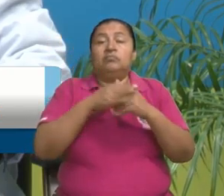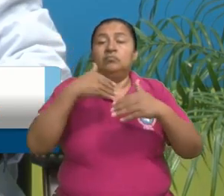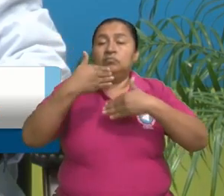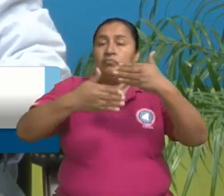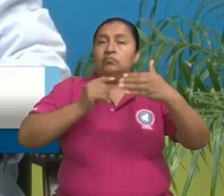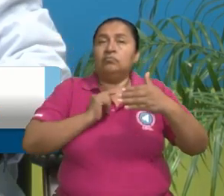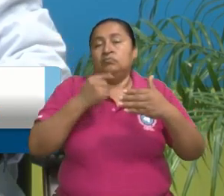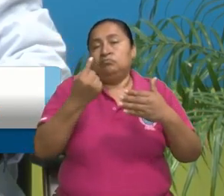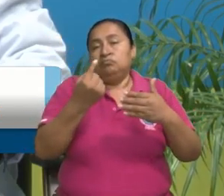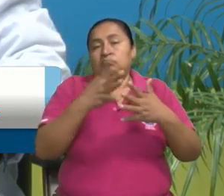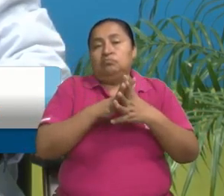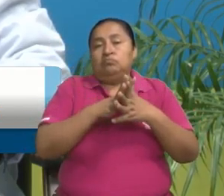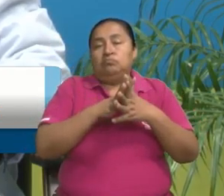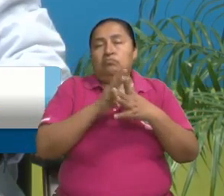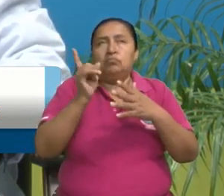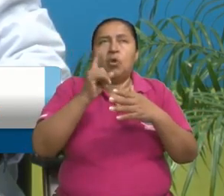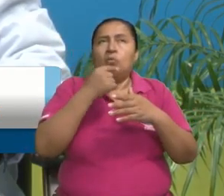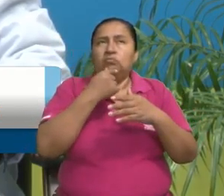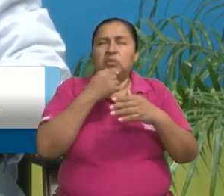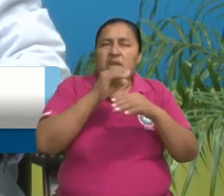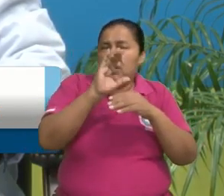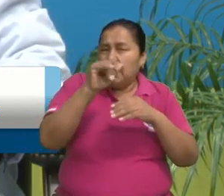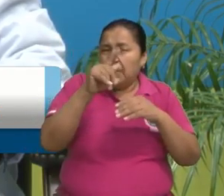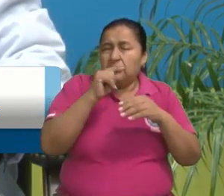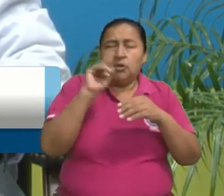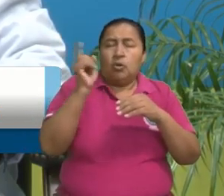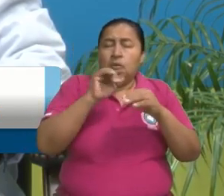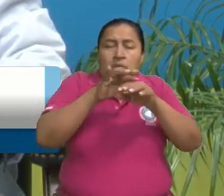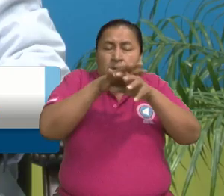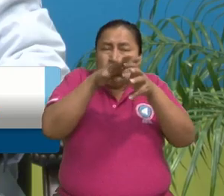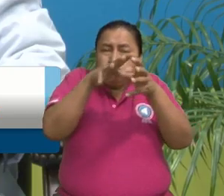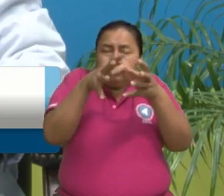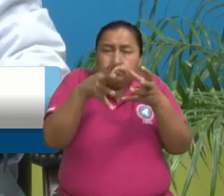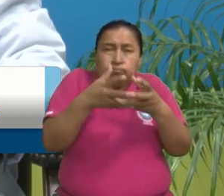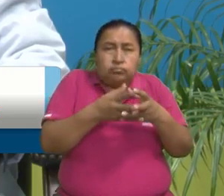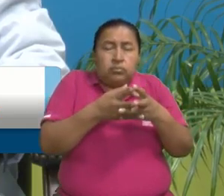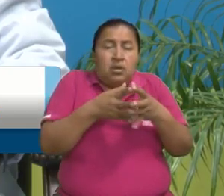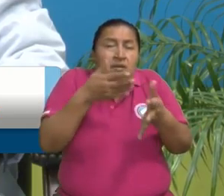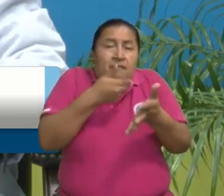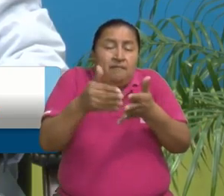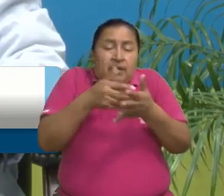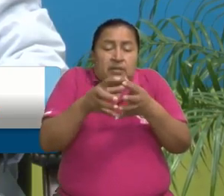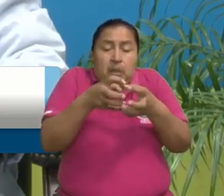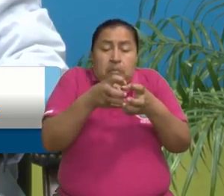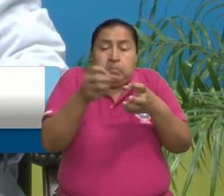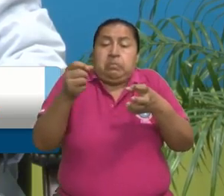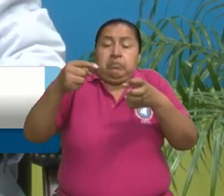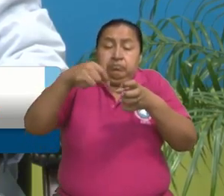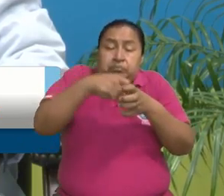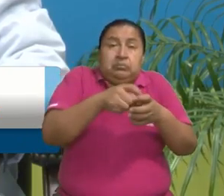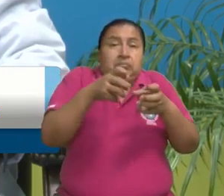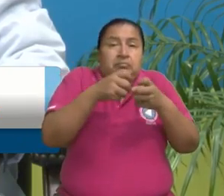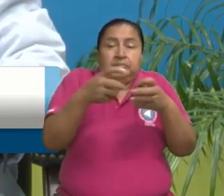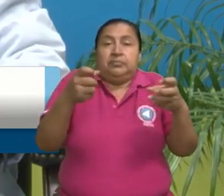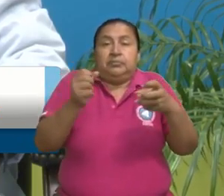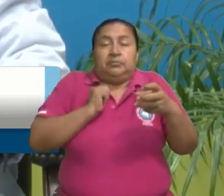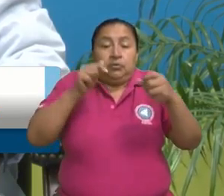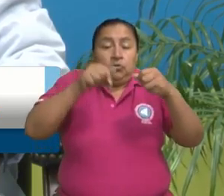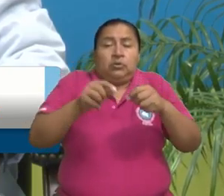este abandona si hay una protección que no es fácil que se introduzca a un